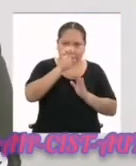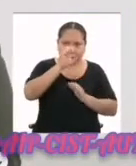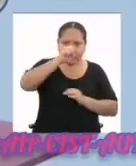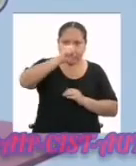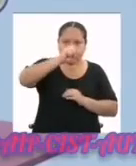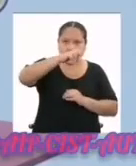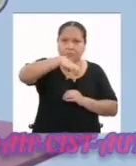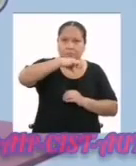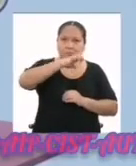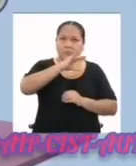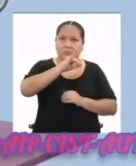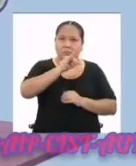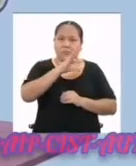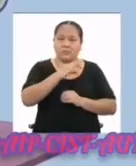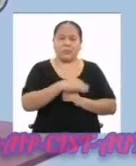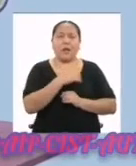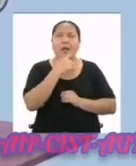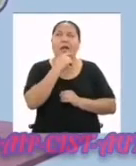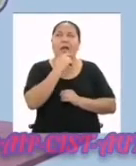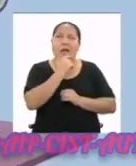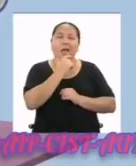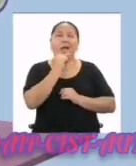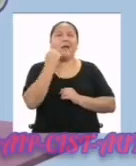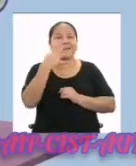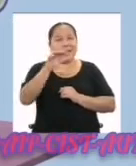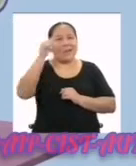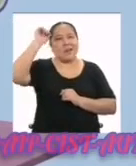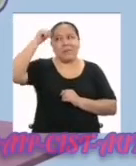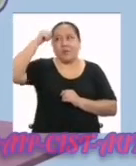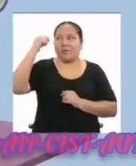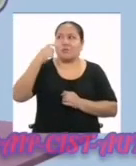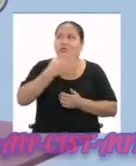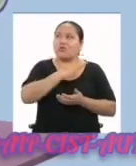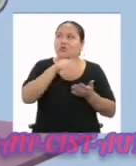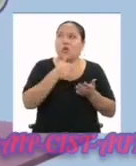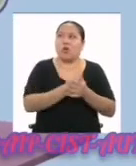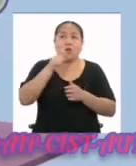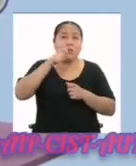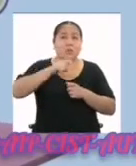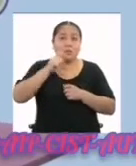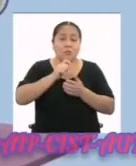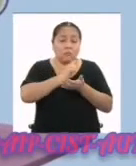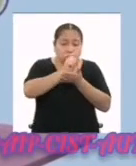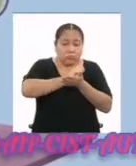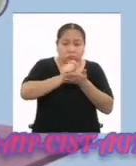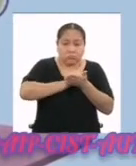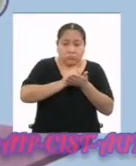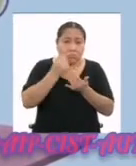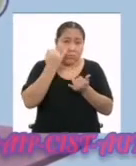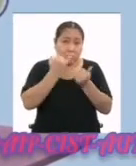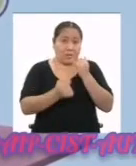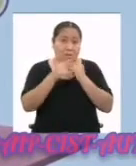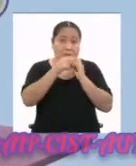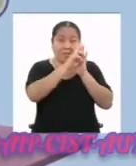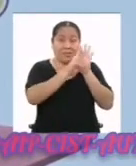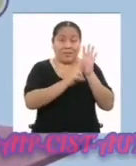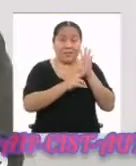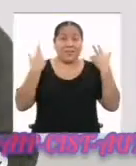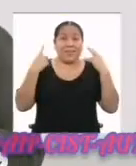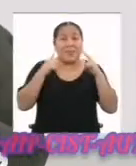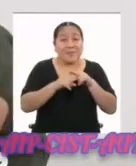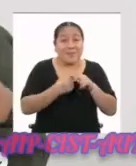Jonathan. Bueno, ya recordamos todo lo que necesitamos para escribir la versión final de nuestro reglamento. ¿Empezamos